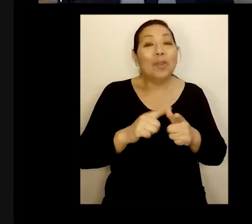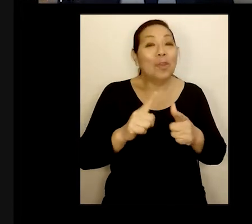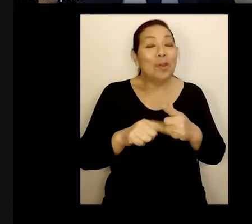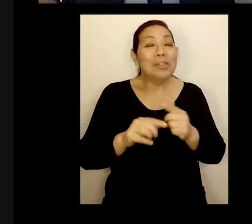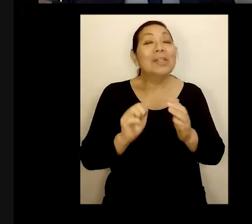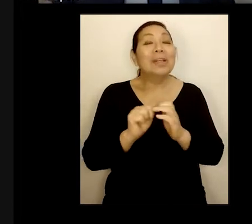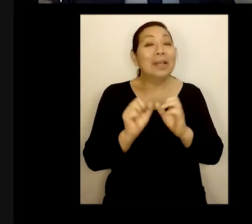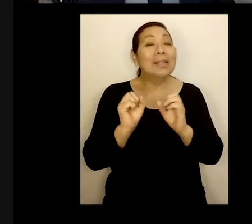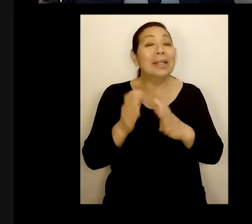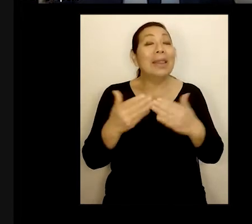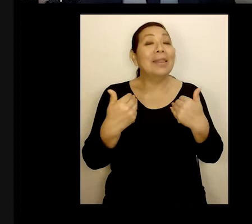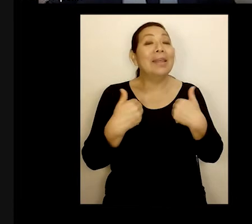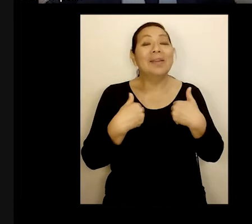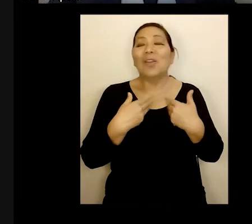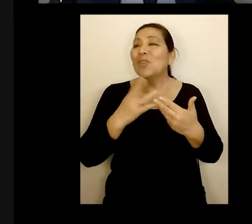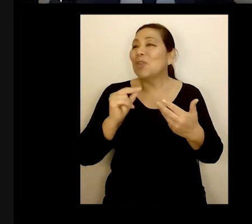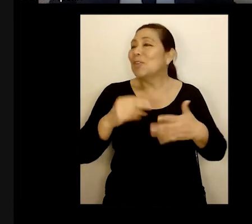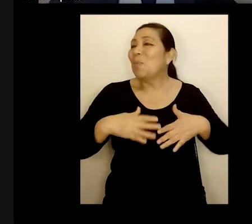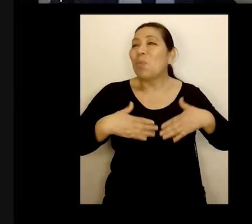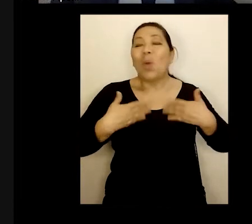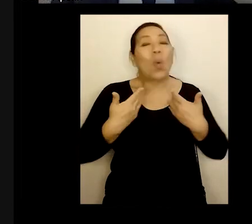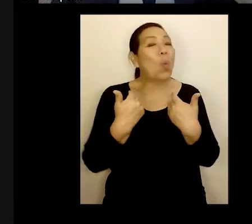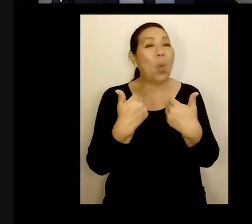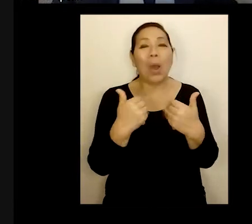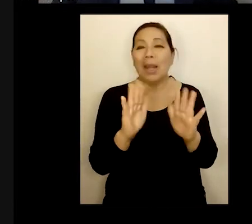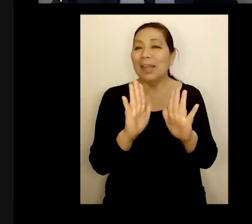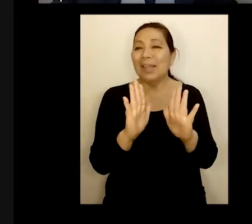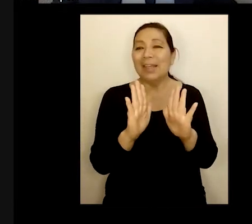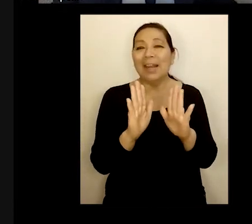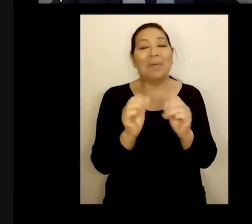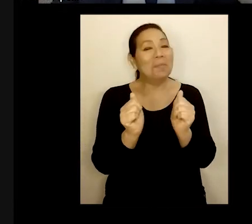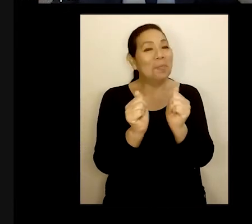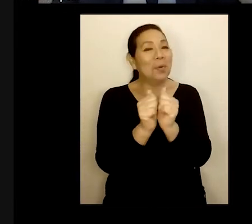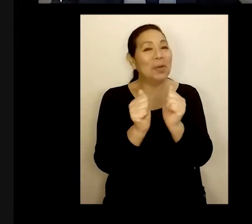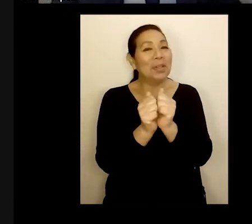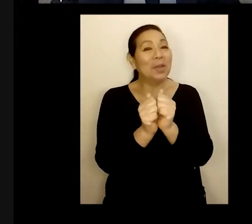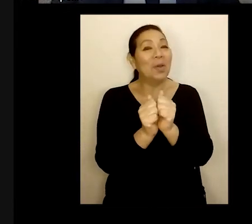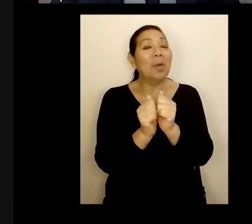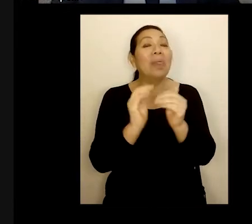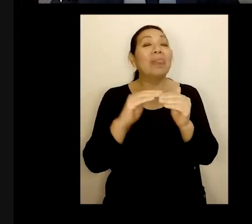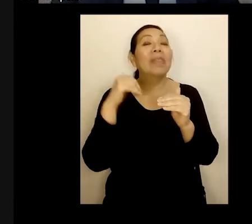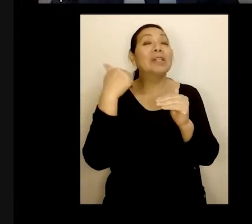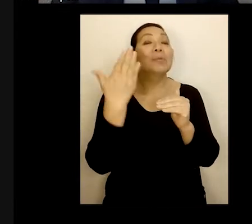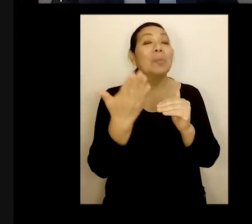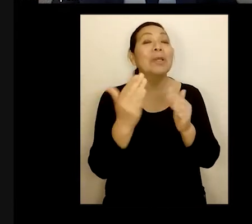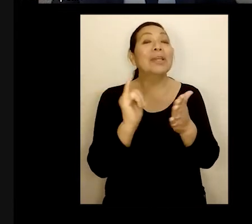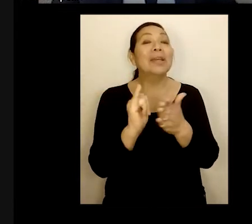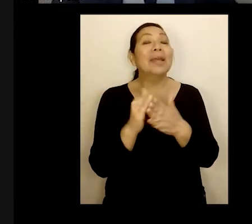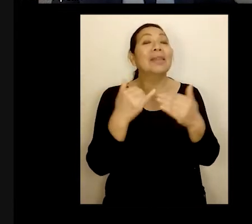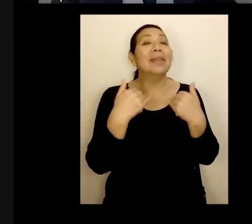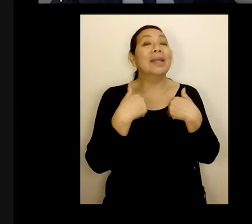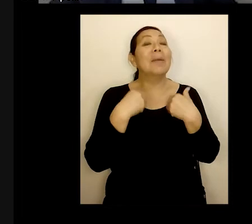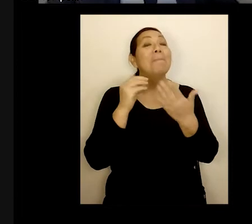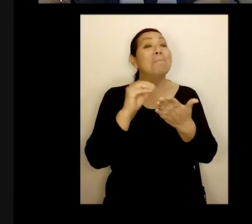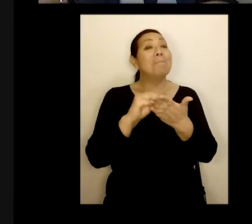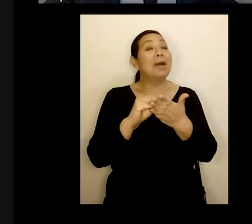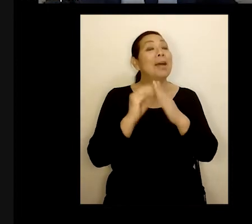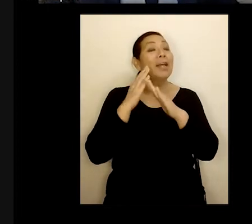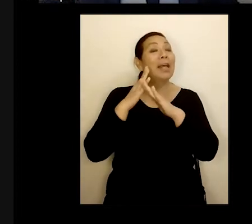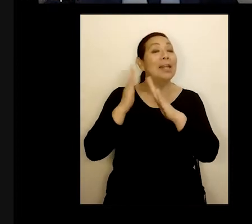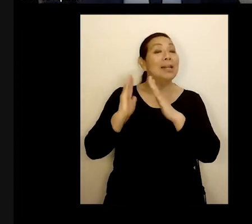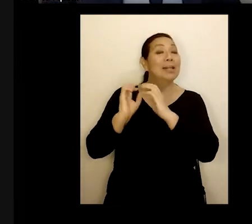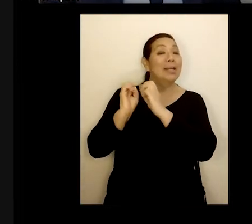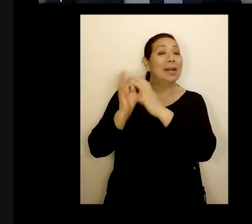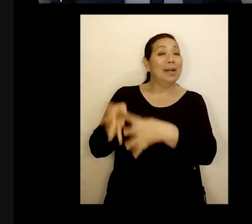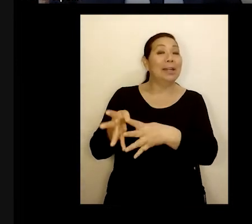el consentimiento, resulta improcedente cualquier medio impugnatorio posterior en el que se alegue como agravio el rechazo